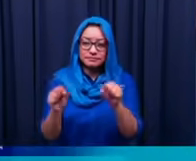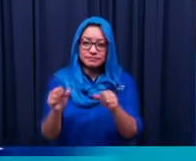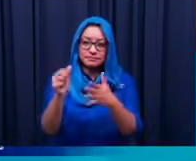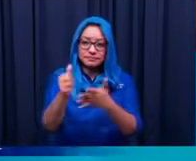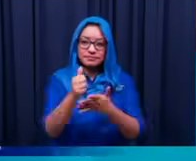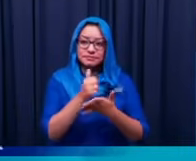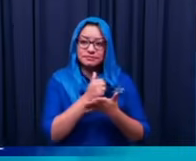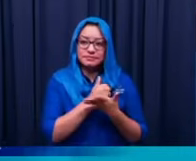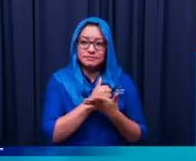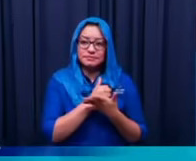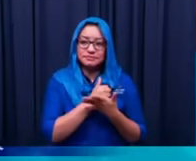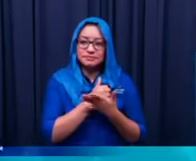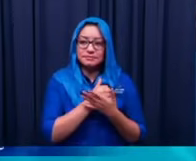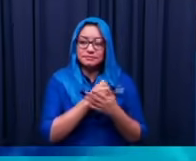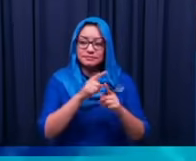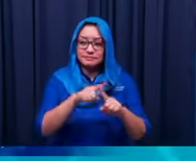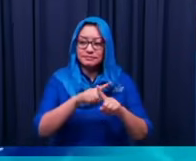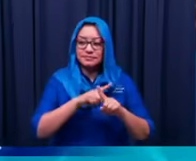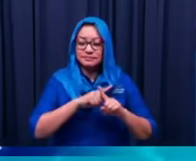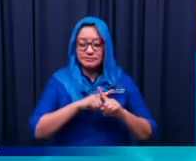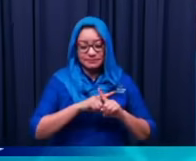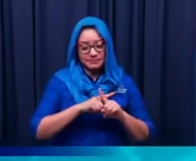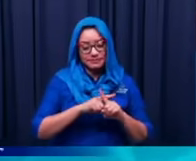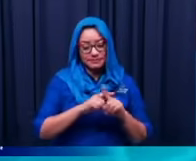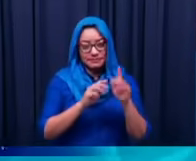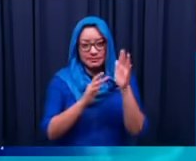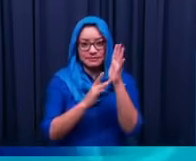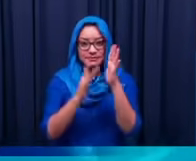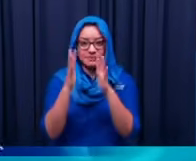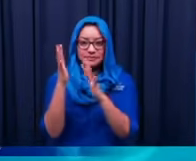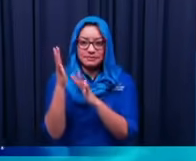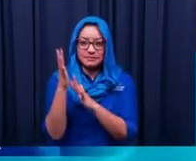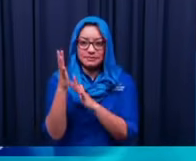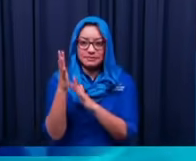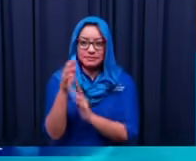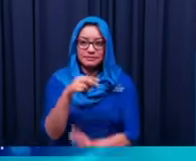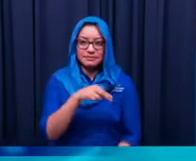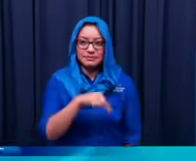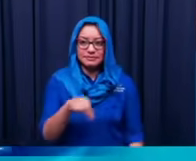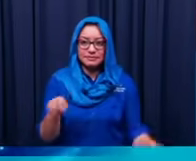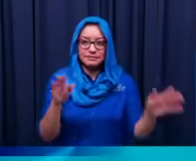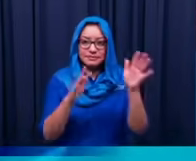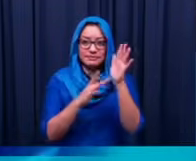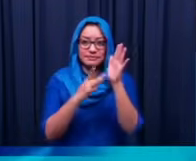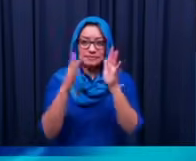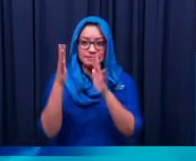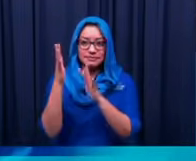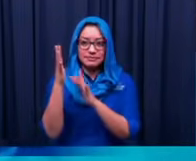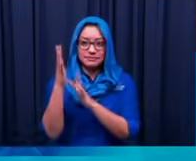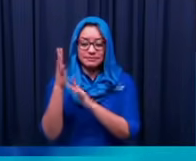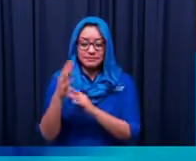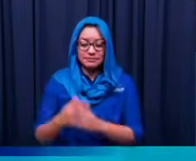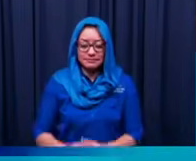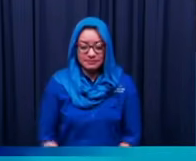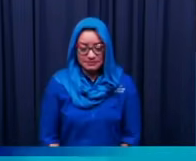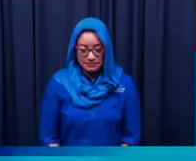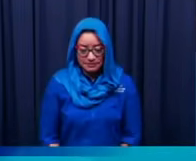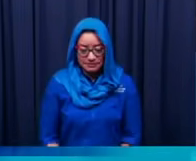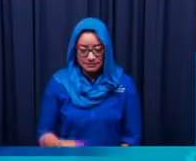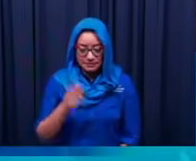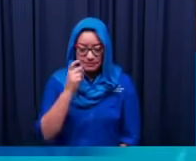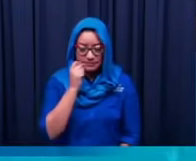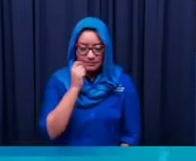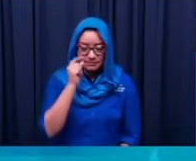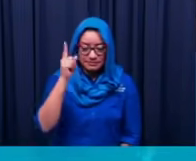viniendo al Señor, parejas, matrimonios, están viniendo al Señor. Oremos por ellos, para que el Señor los llene con su